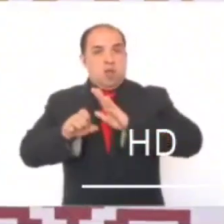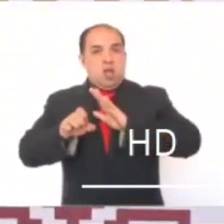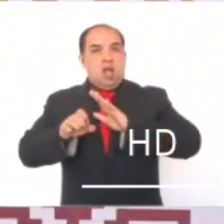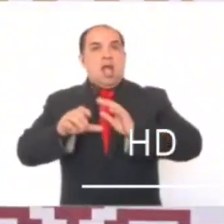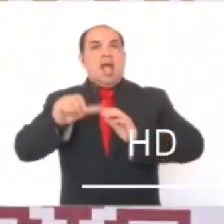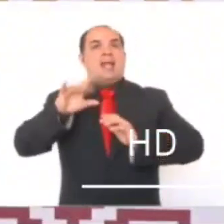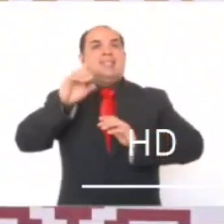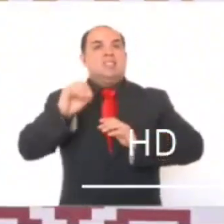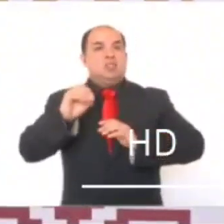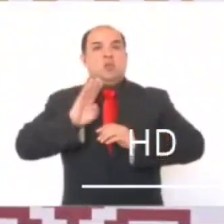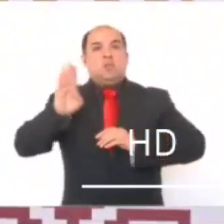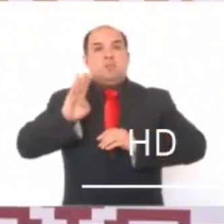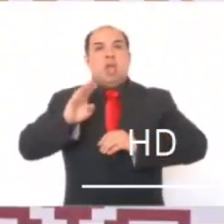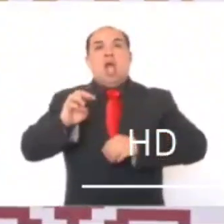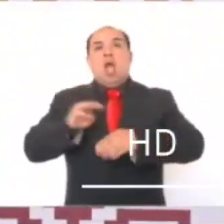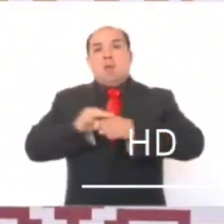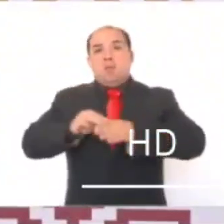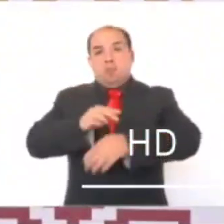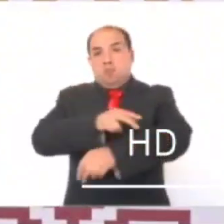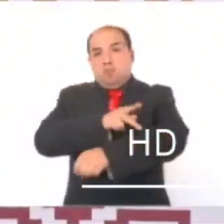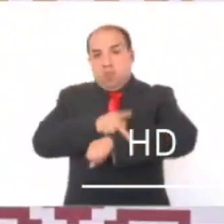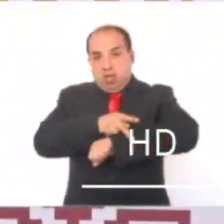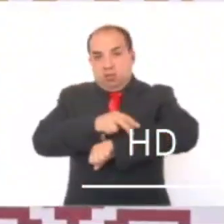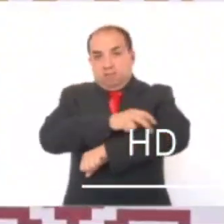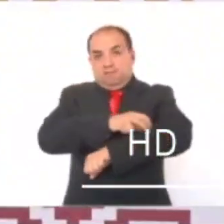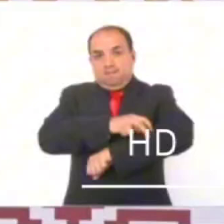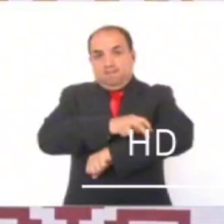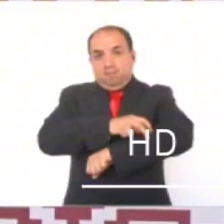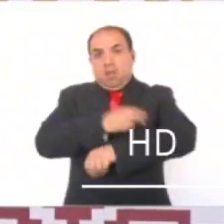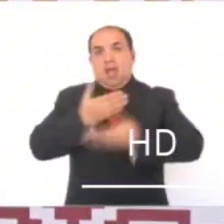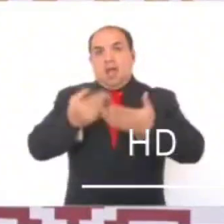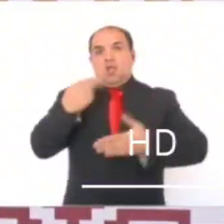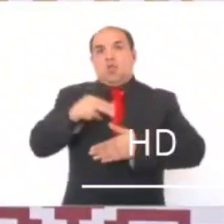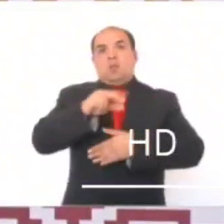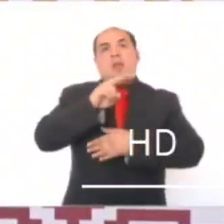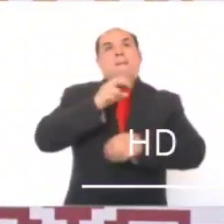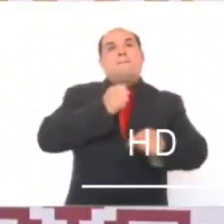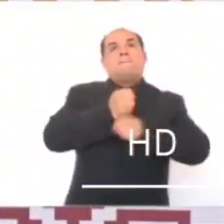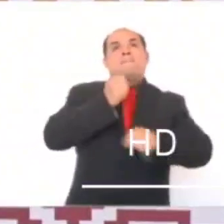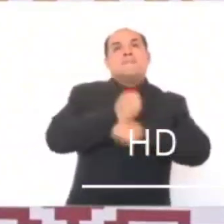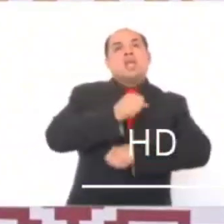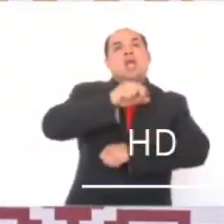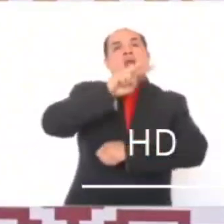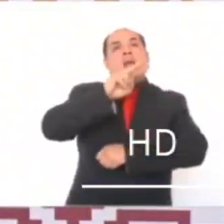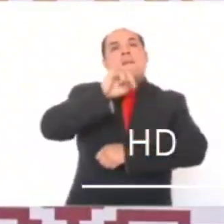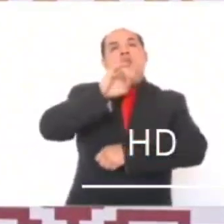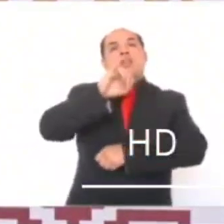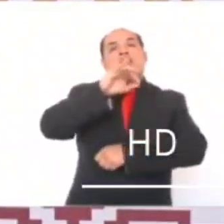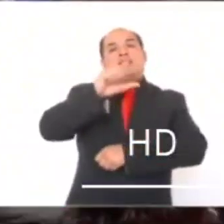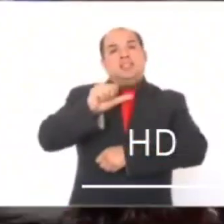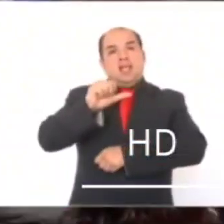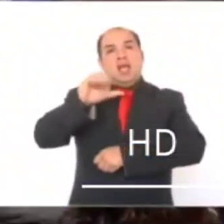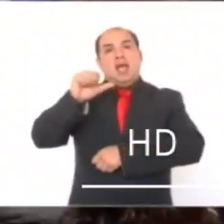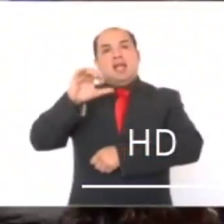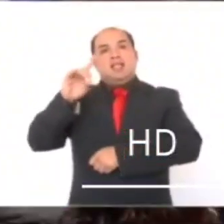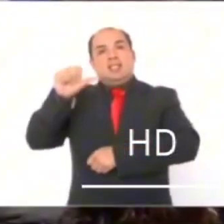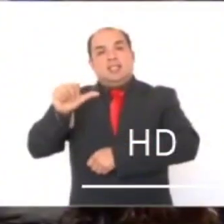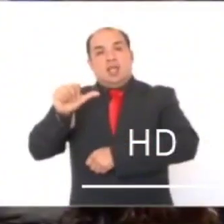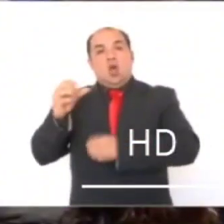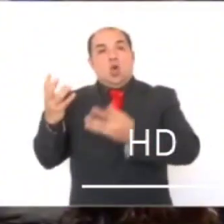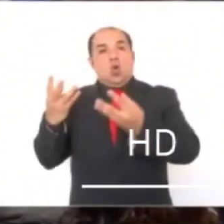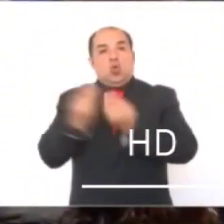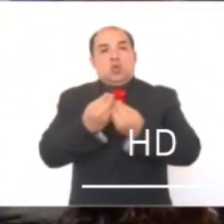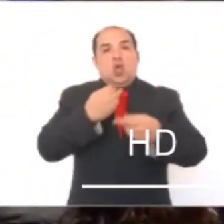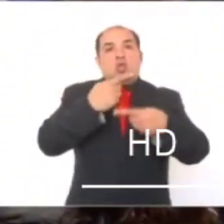equiparaba a un moretón, ahora se nombra violencia ácida, conjuntando en esta todo tipo